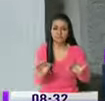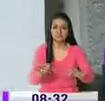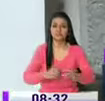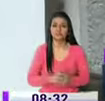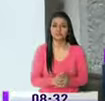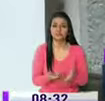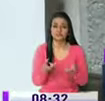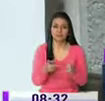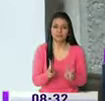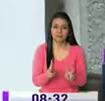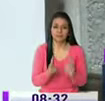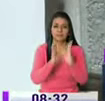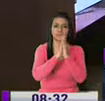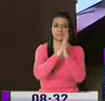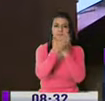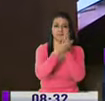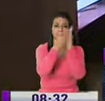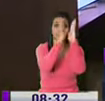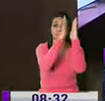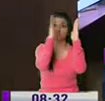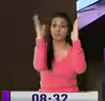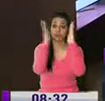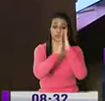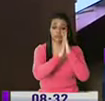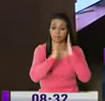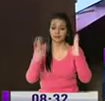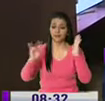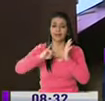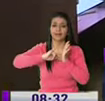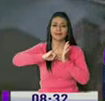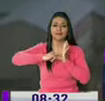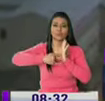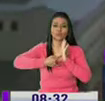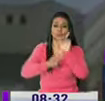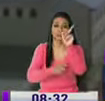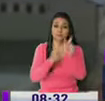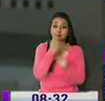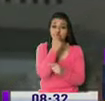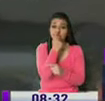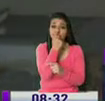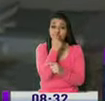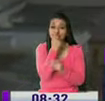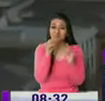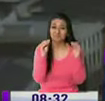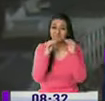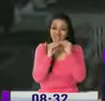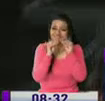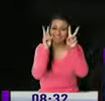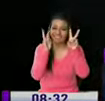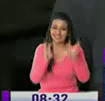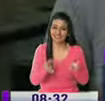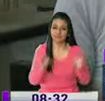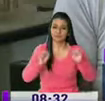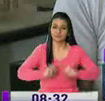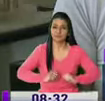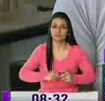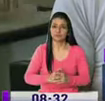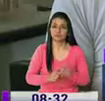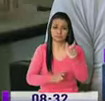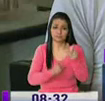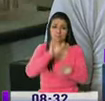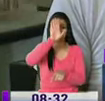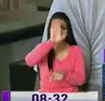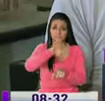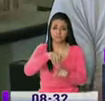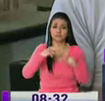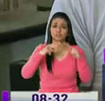Además de la Biblioteca de Arquitectura para todos aquellos que estén interesados en estos temas. La gente puede venir a